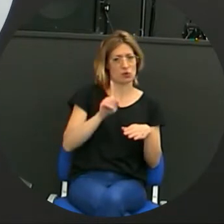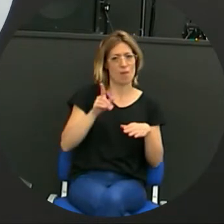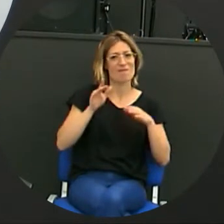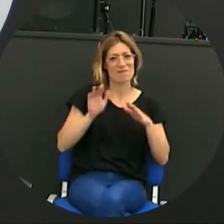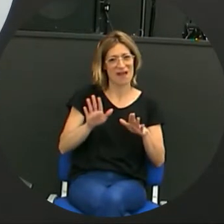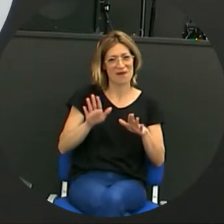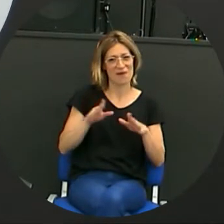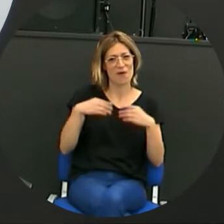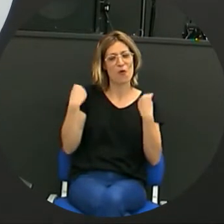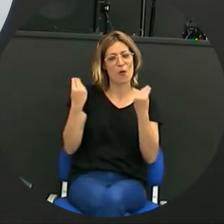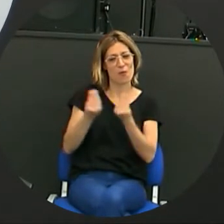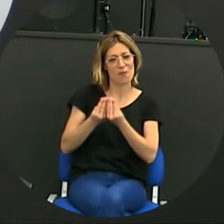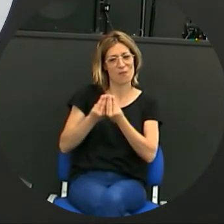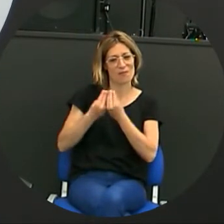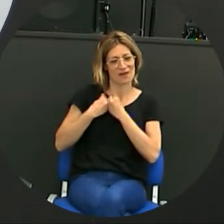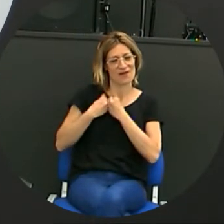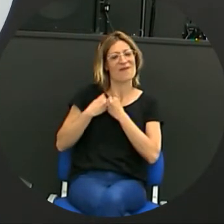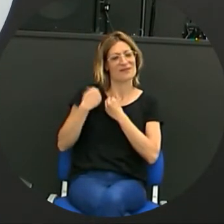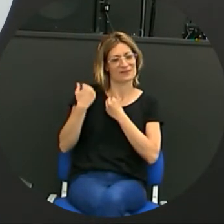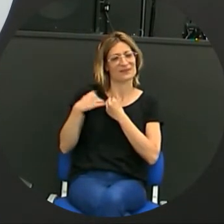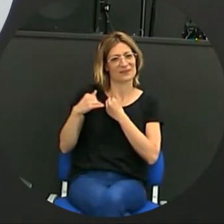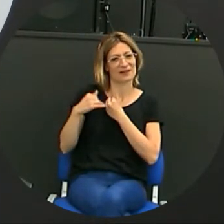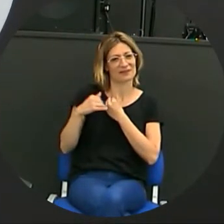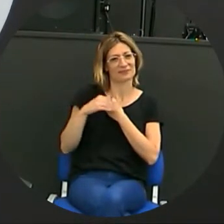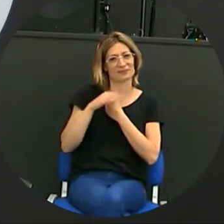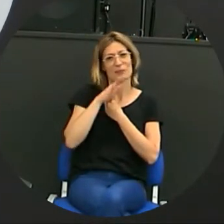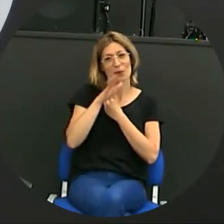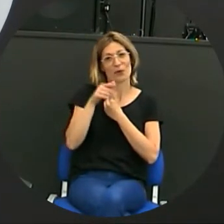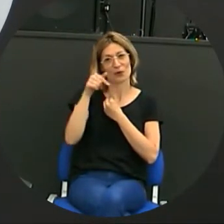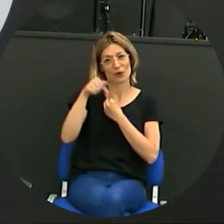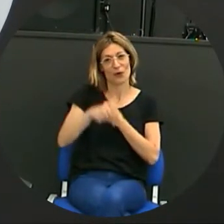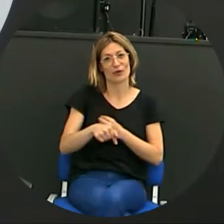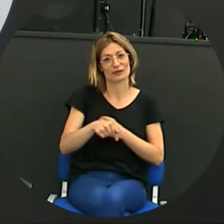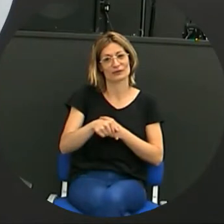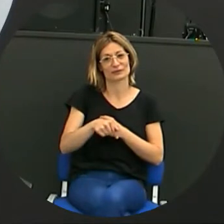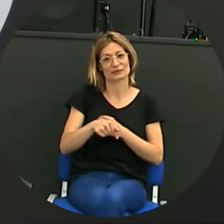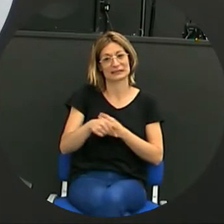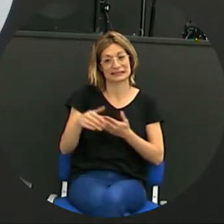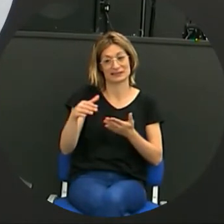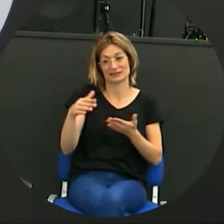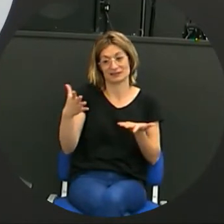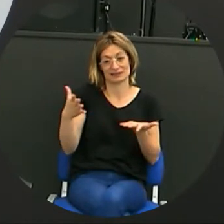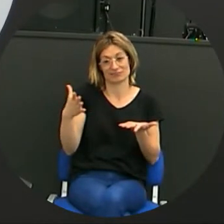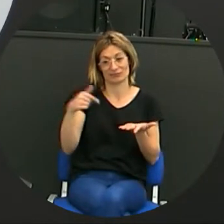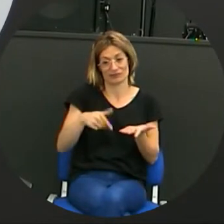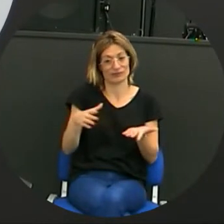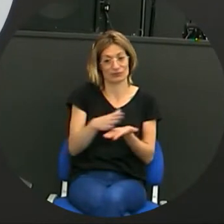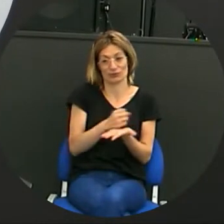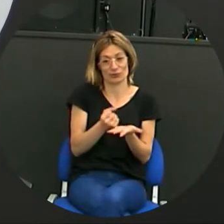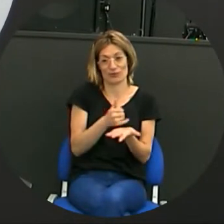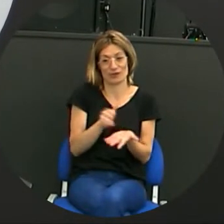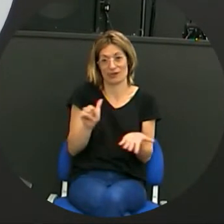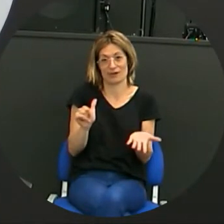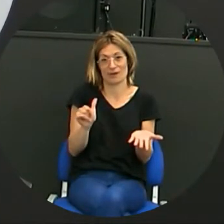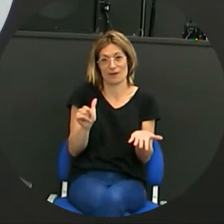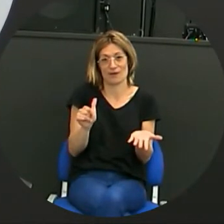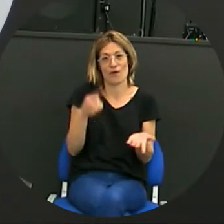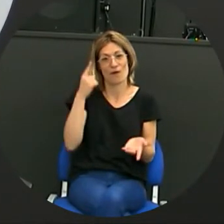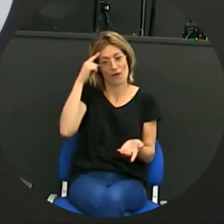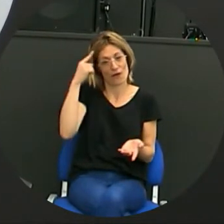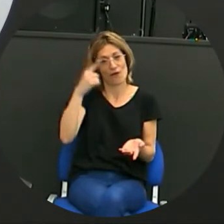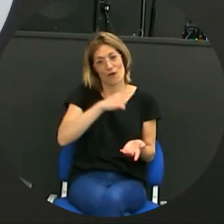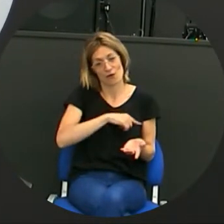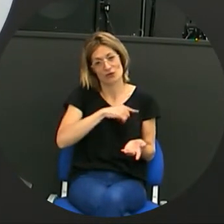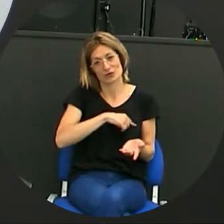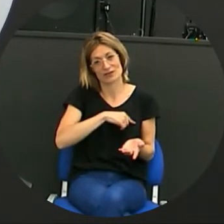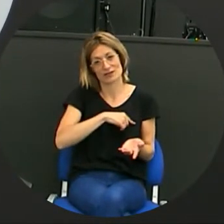ya estaba con nosotros. Para que hoy, que es todo lo que tenemos, seamos conscientes